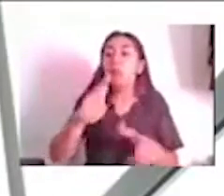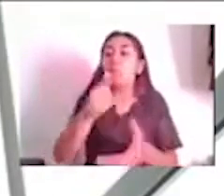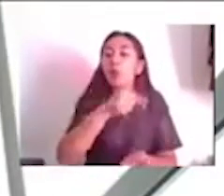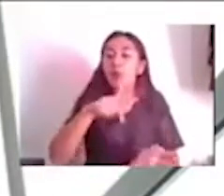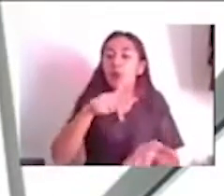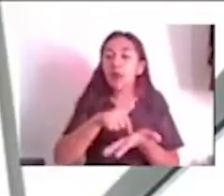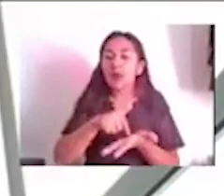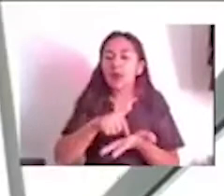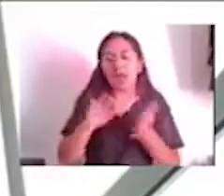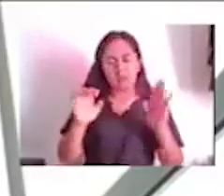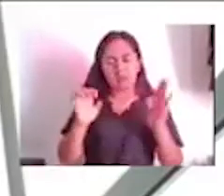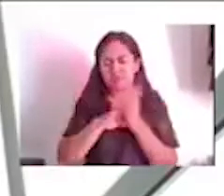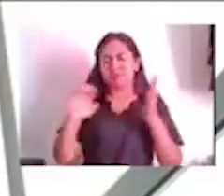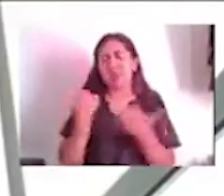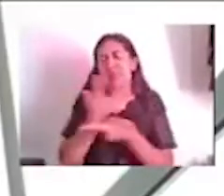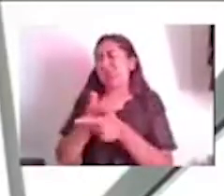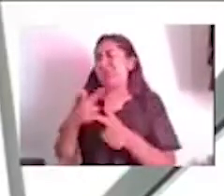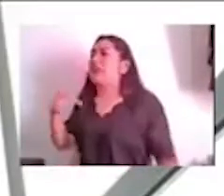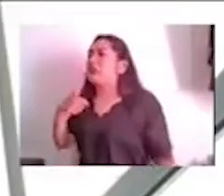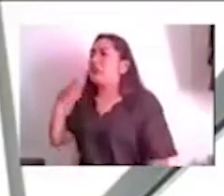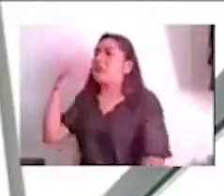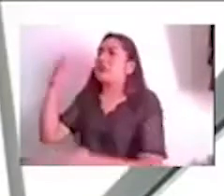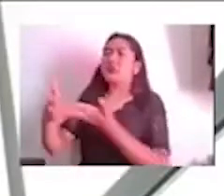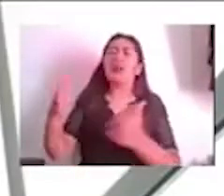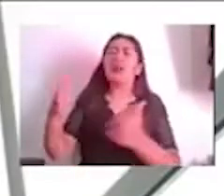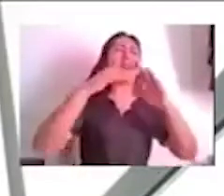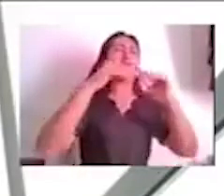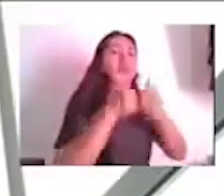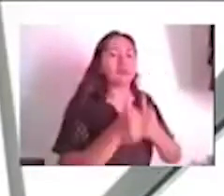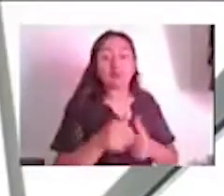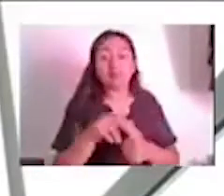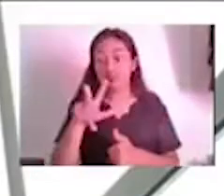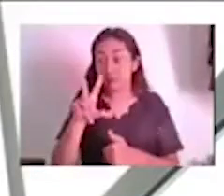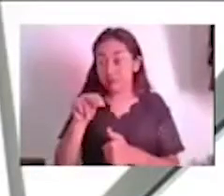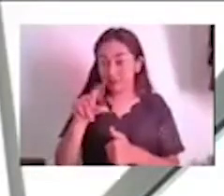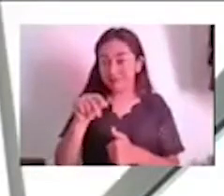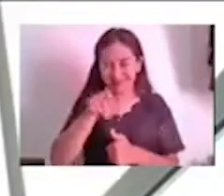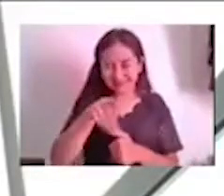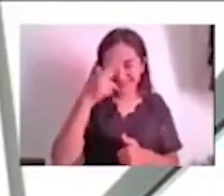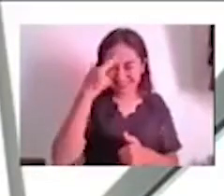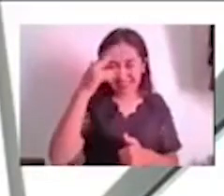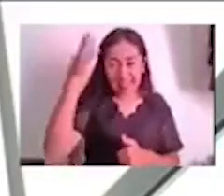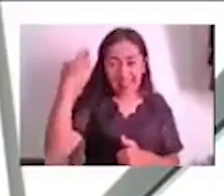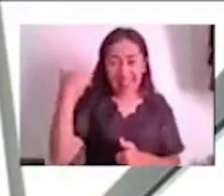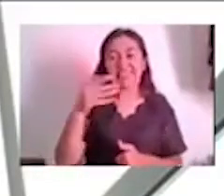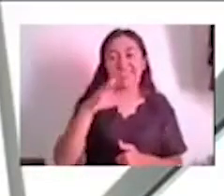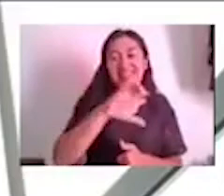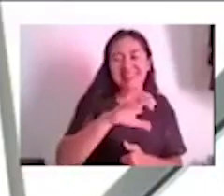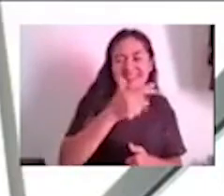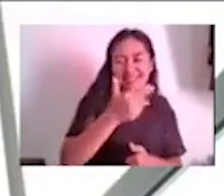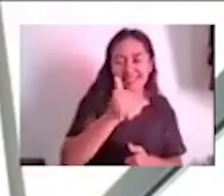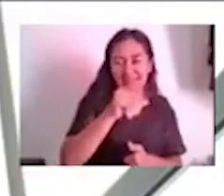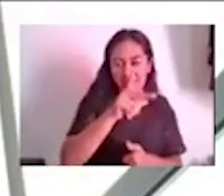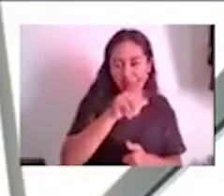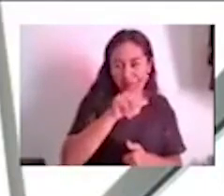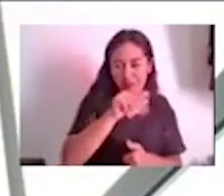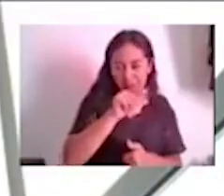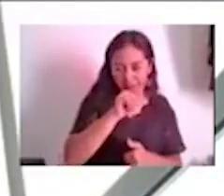podía llegar y asentarse donde quisiera. De hecho, intentaron en Chapultepec y no los dejaron, intentaron en otros sitios y tampoco los